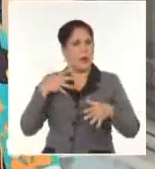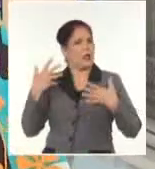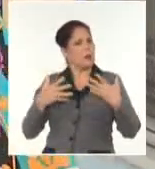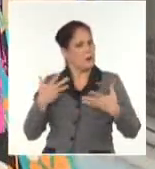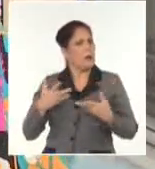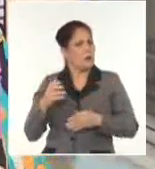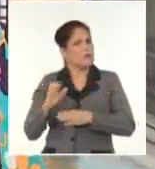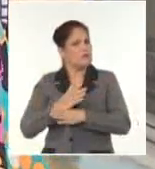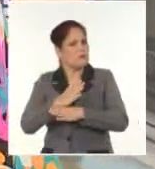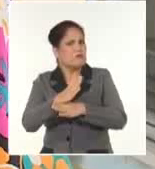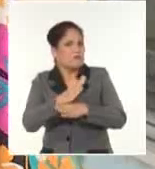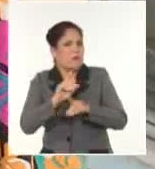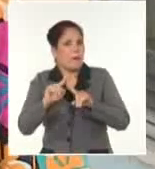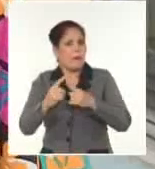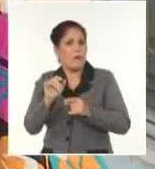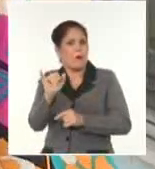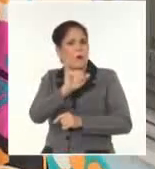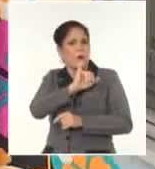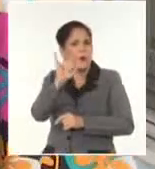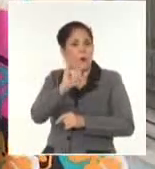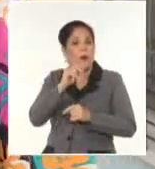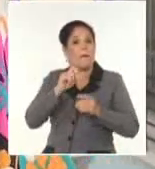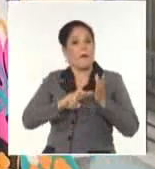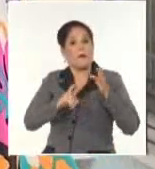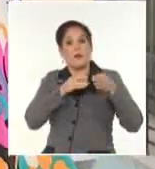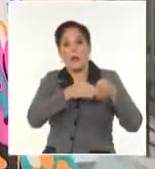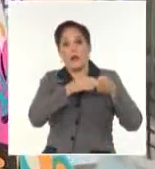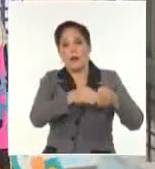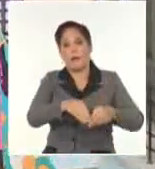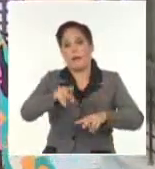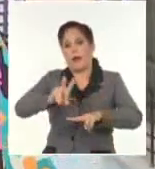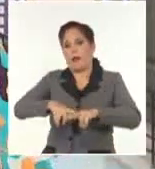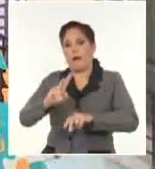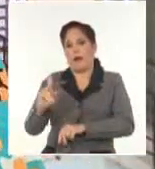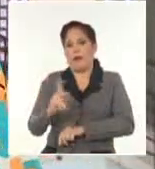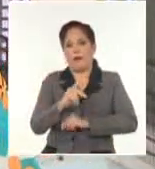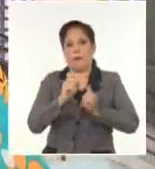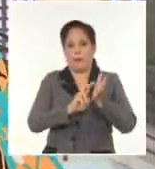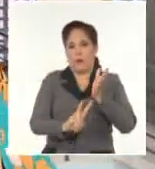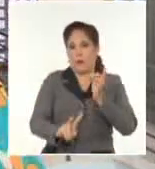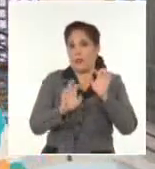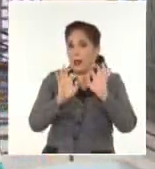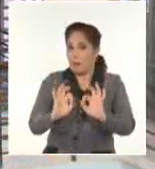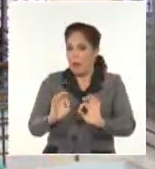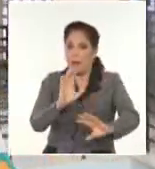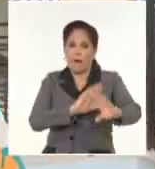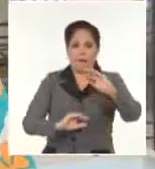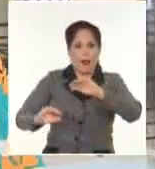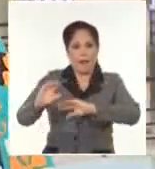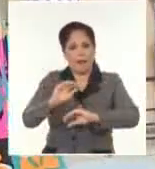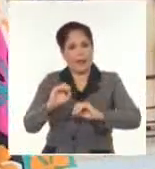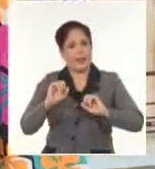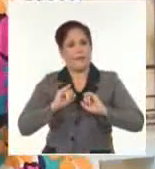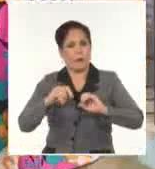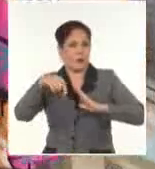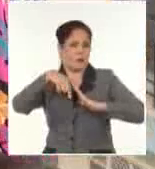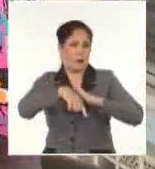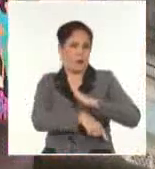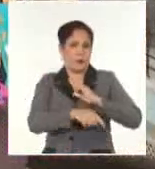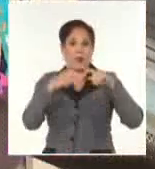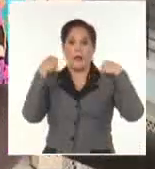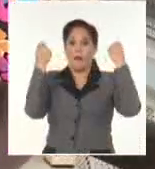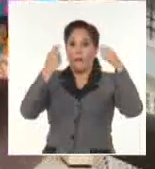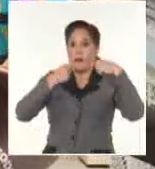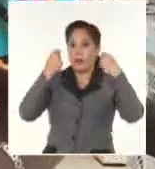se celebran tanto en Granma como aquí en La Habana. Y precisamente para conversar y ofrecer más detalles sobre este festival,